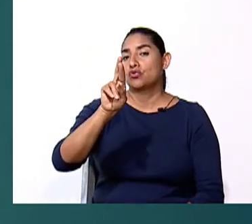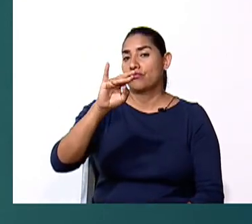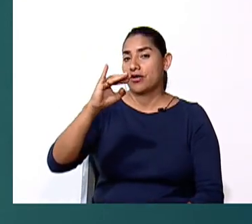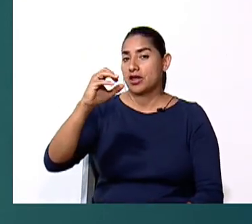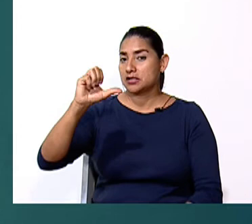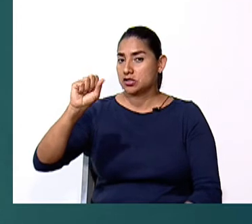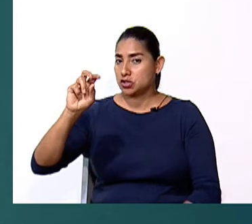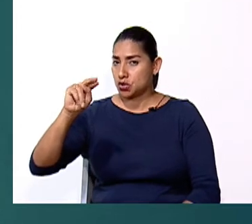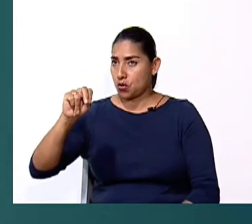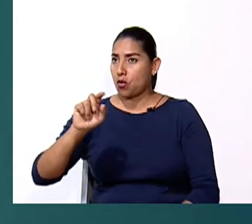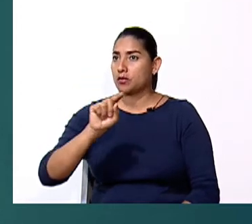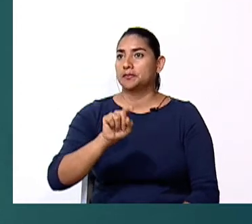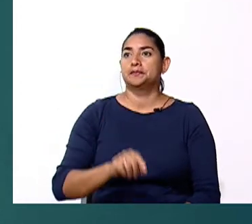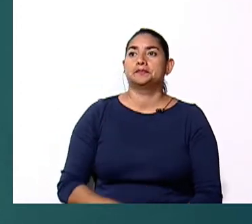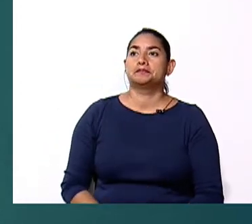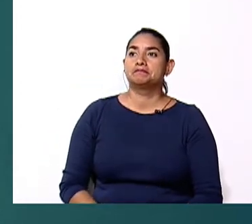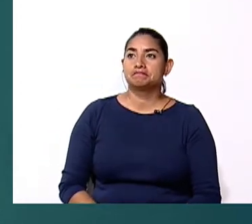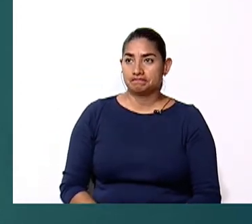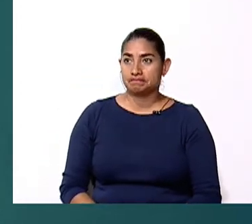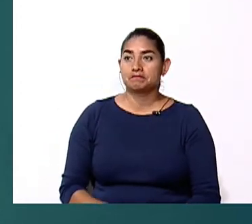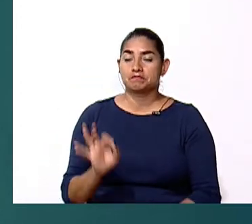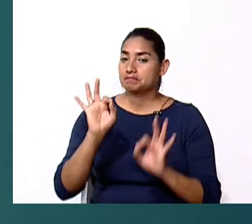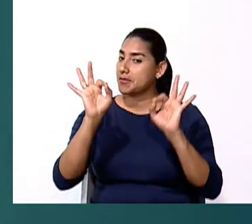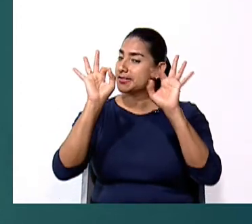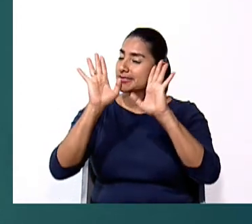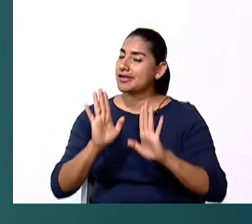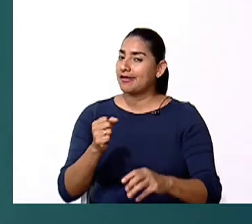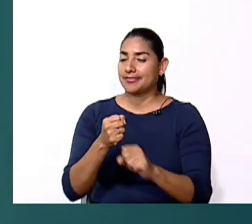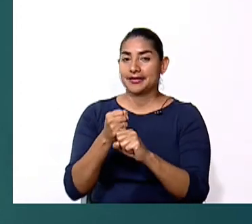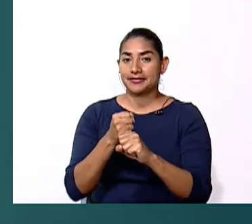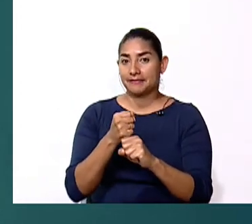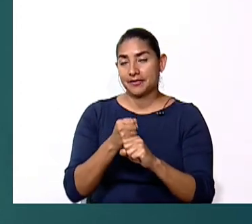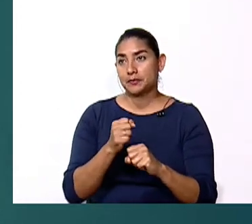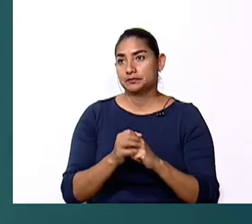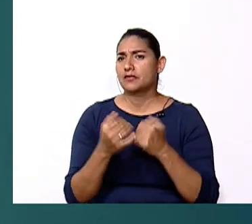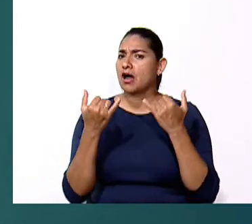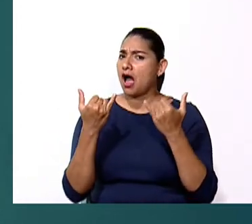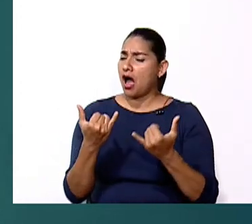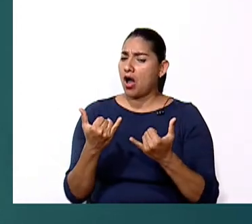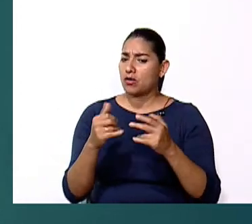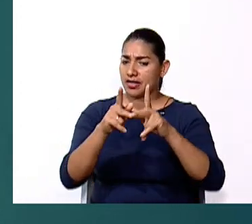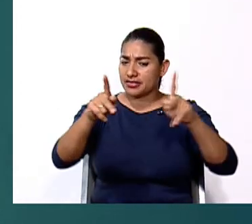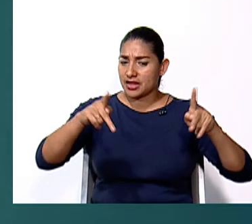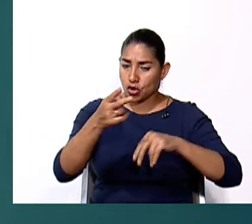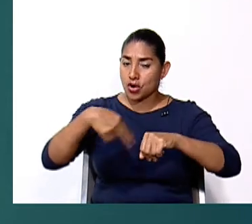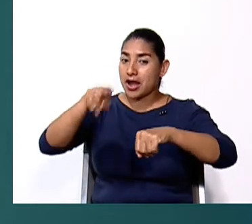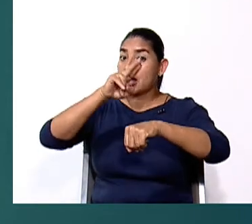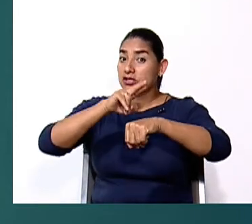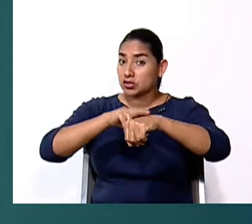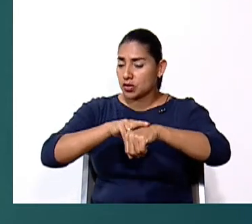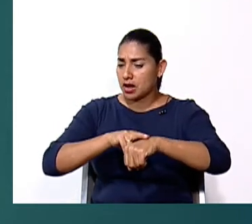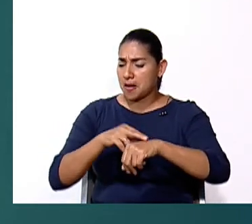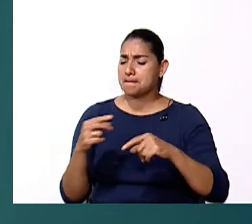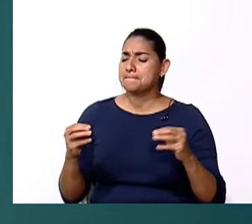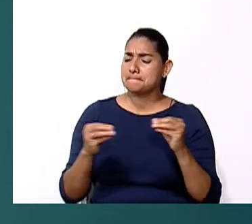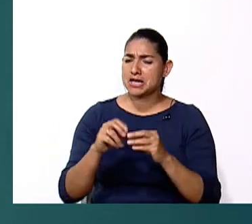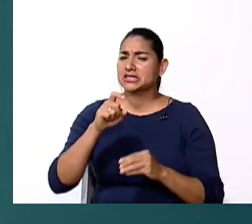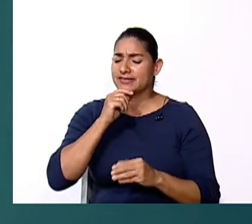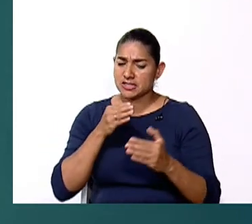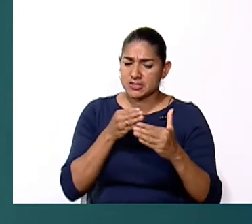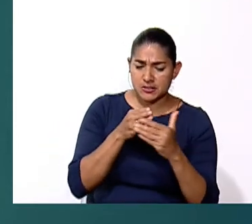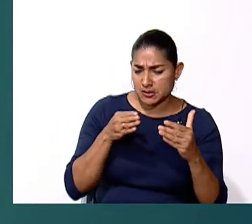tenía Garci Muñoz de existir cuando ya la situación entre españoles e indígenas se complicó. El sitio no era oportuno en